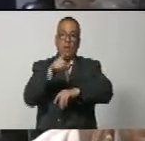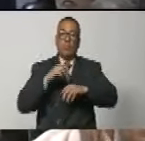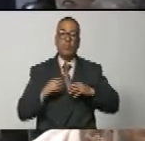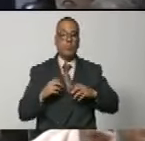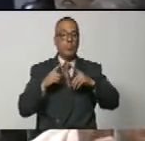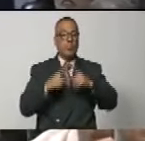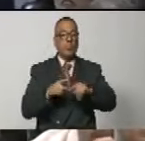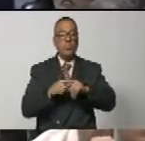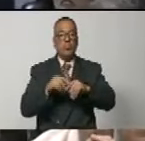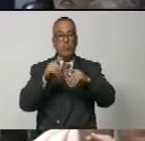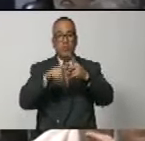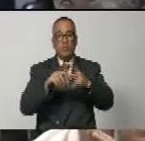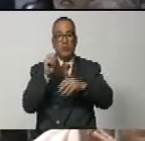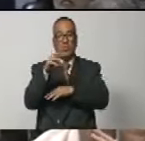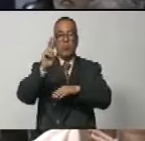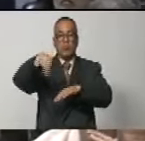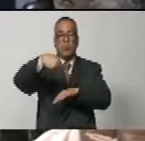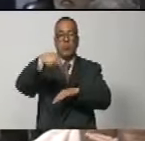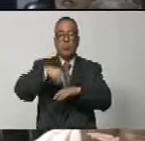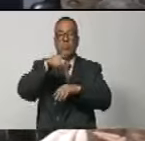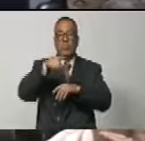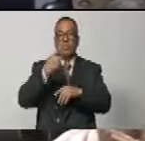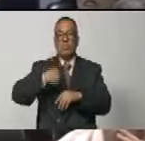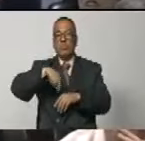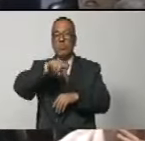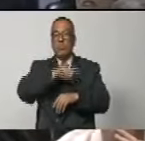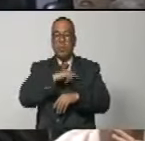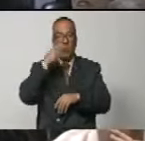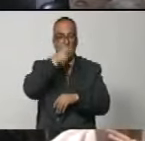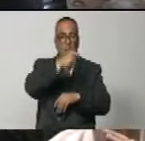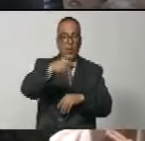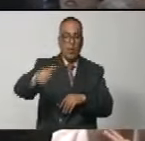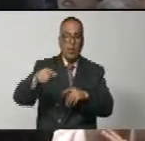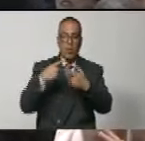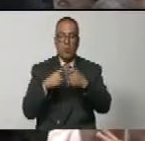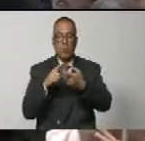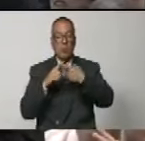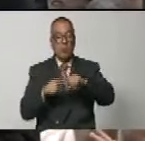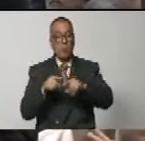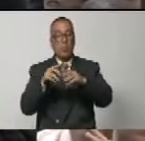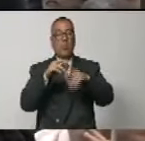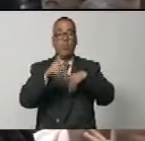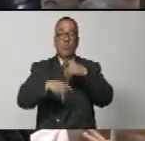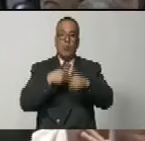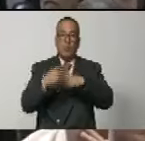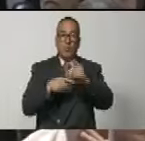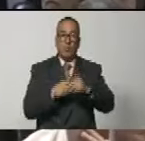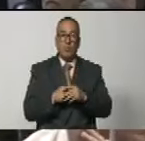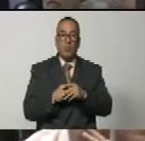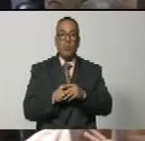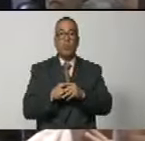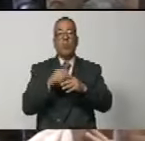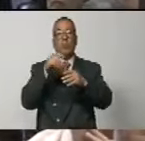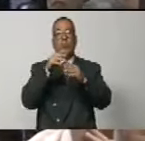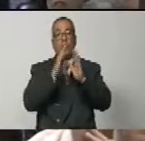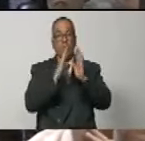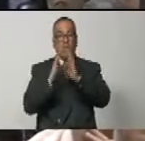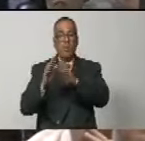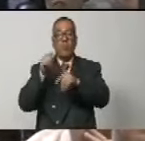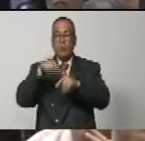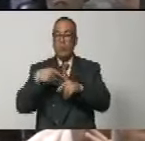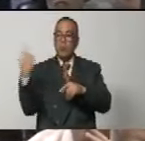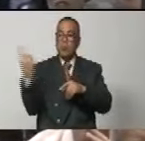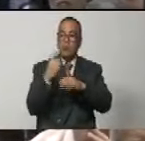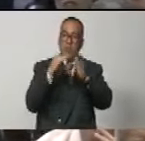momento llevaba la Junta Directiva de esta Asamblea Nacional, nuestro pueblo, con los distintos factores productivos, con el pueblo organizando,